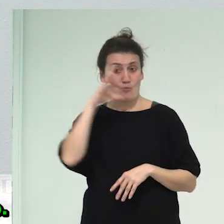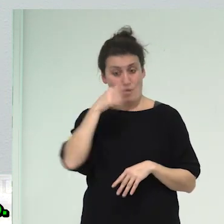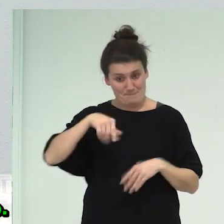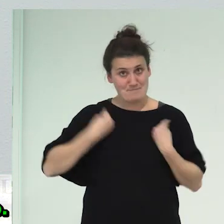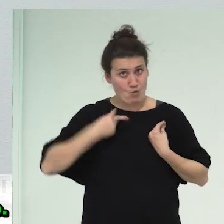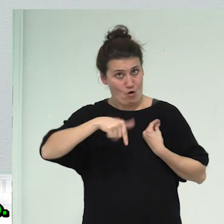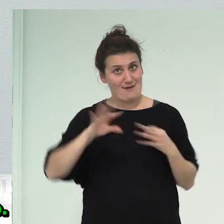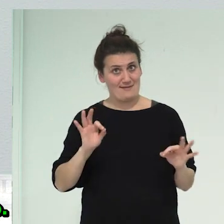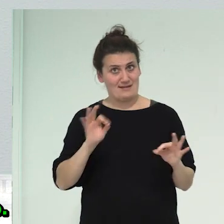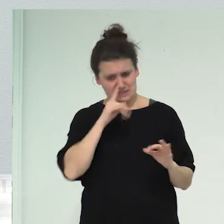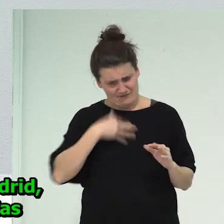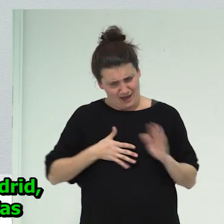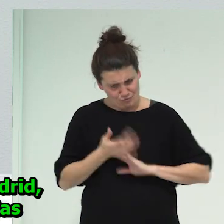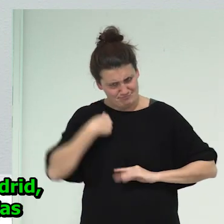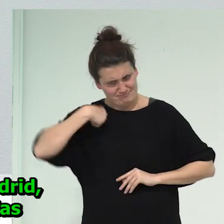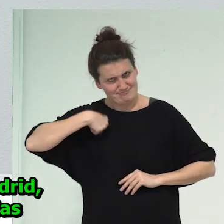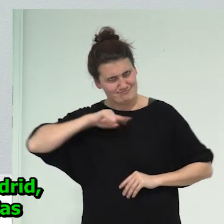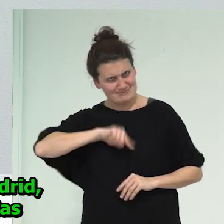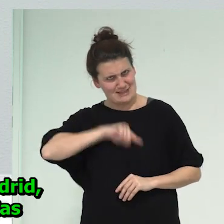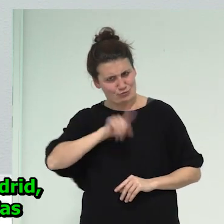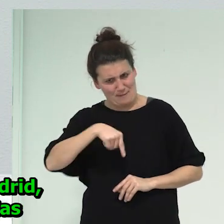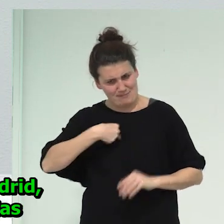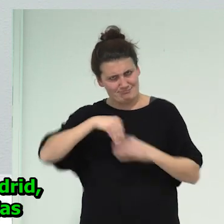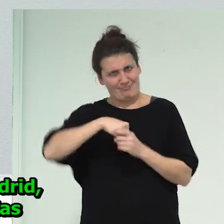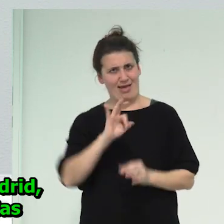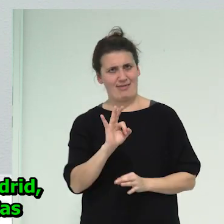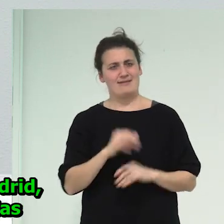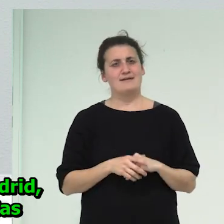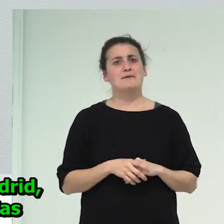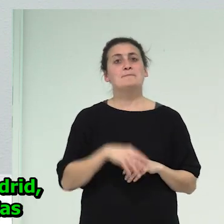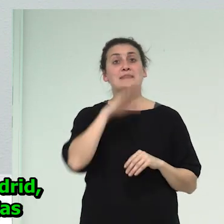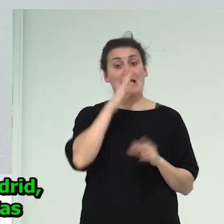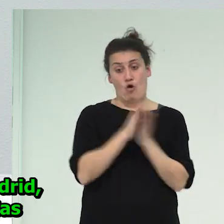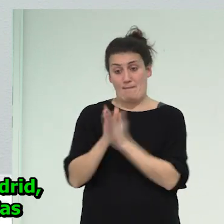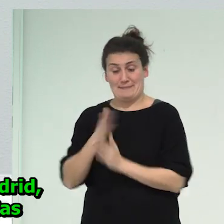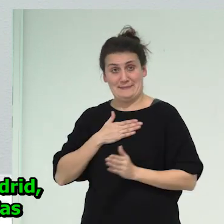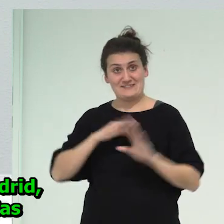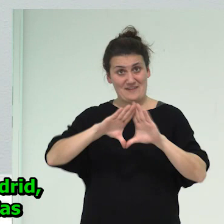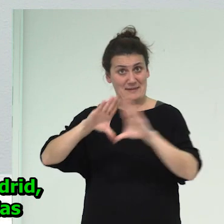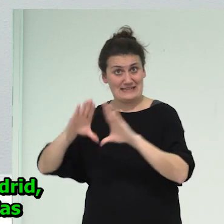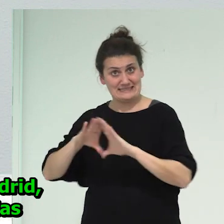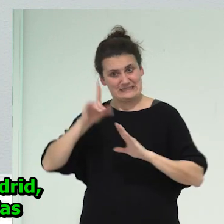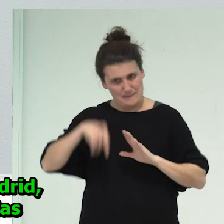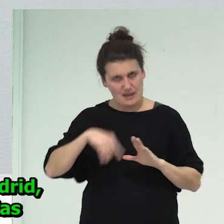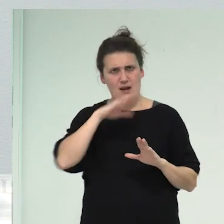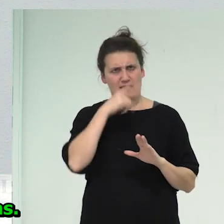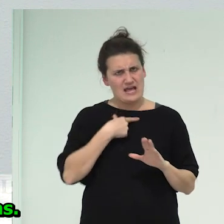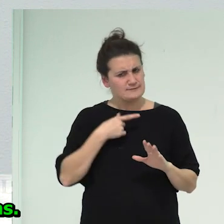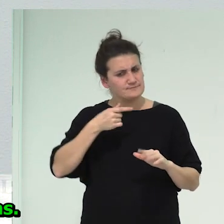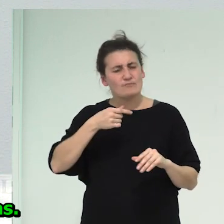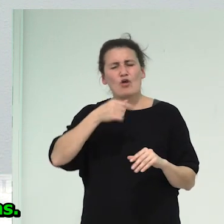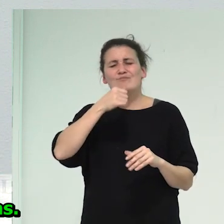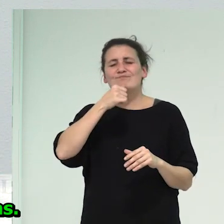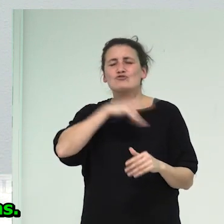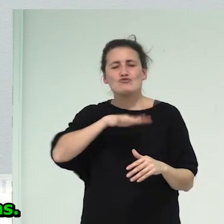¿no? Y es ahí desde donde construyo. Es desde, con mis compañeras feministas de Madrid también desde donde construyo resistencias y